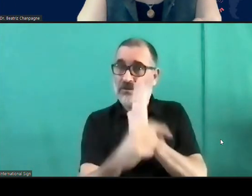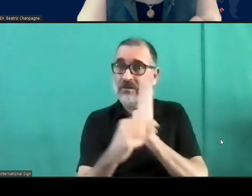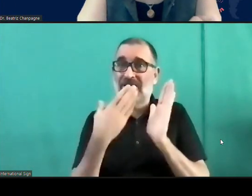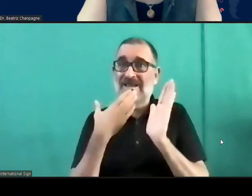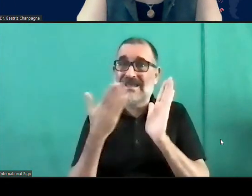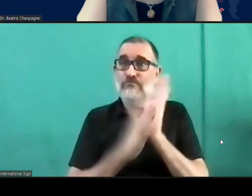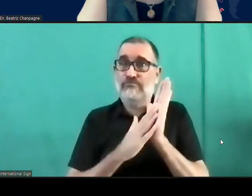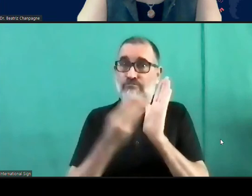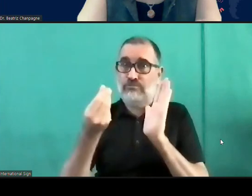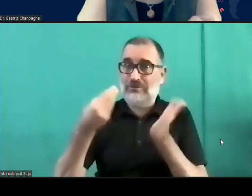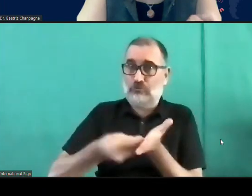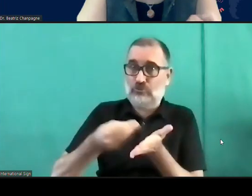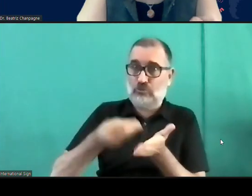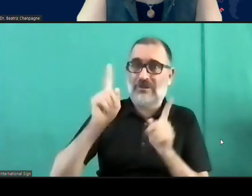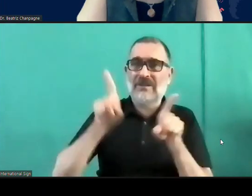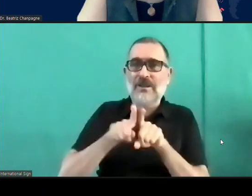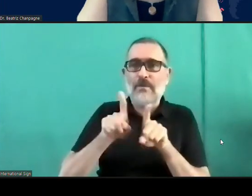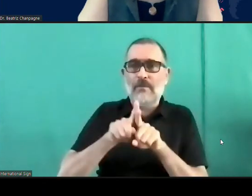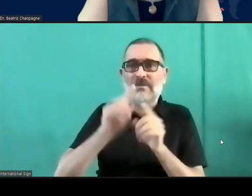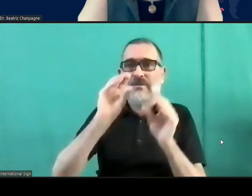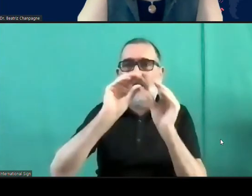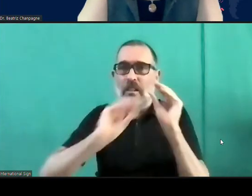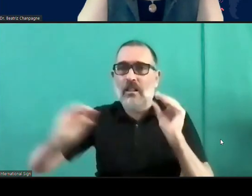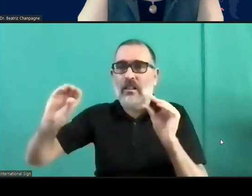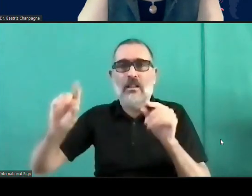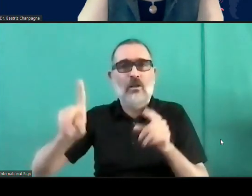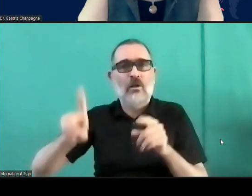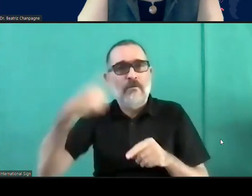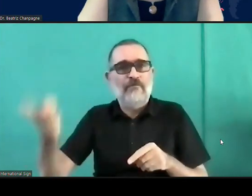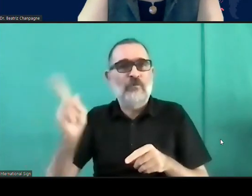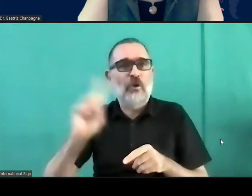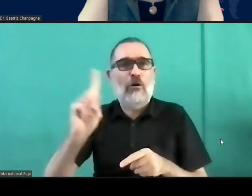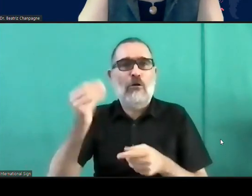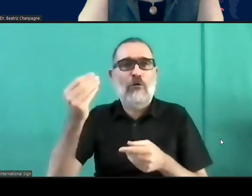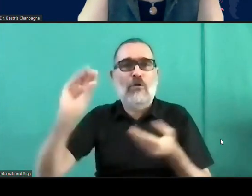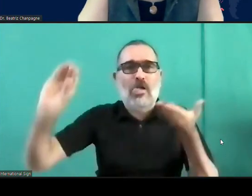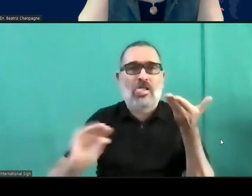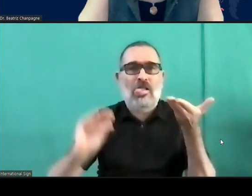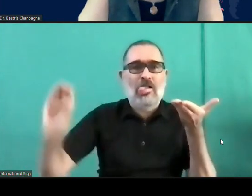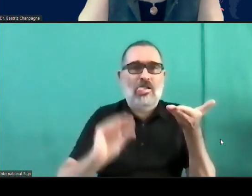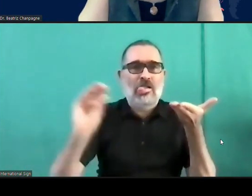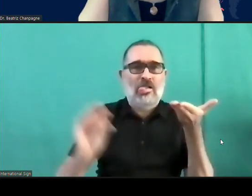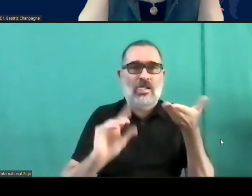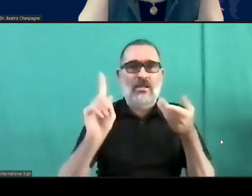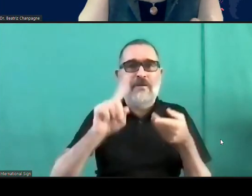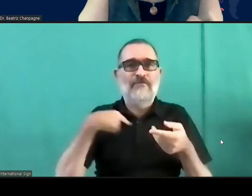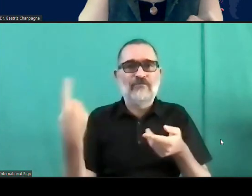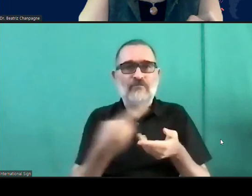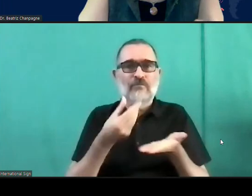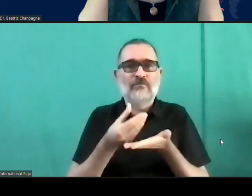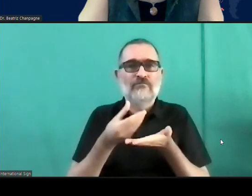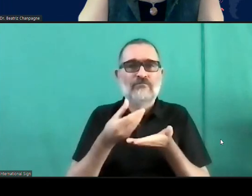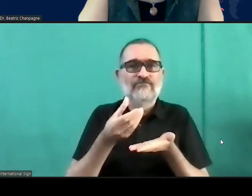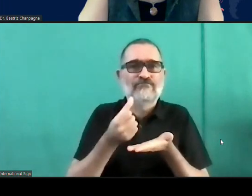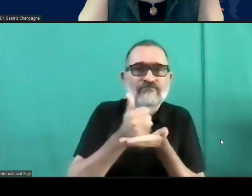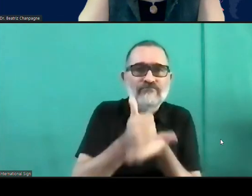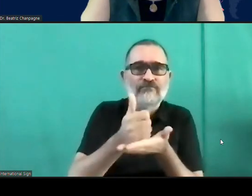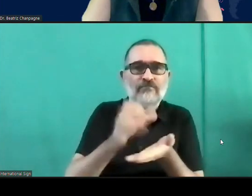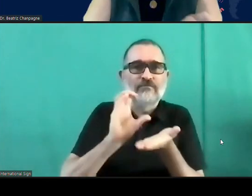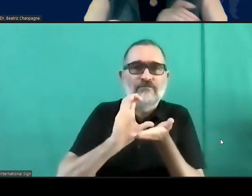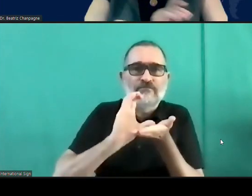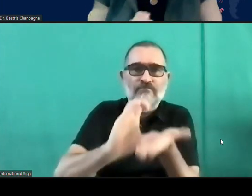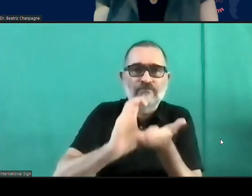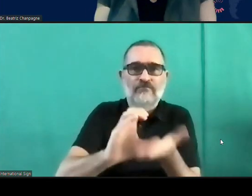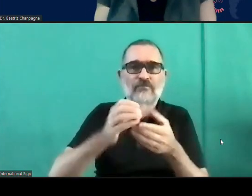impacto que tiene positivo en la salud pública cuando se hace de una manera correcta calculadora correcta entonces hablemos también